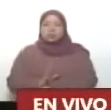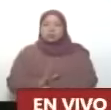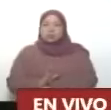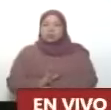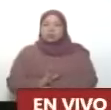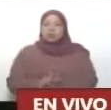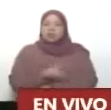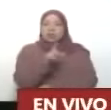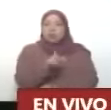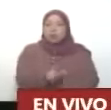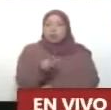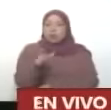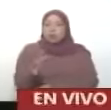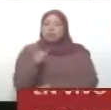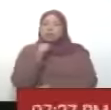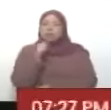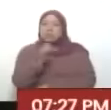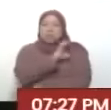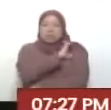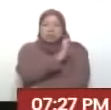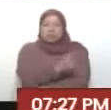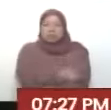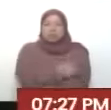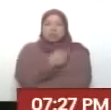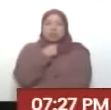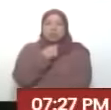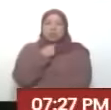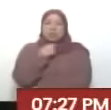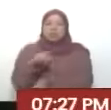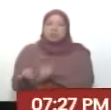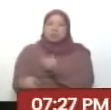de mucha gente mala vibra.